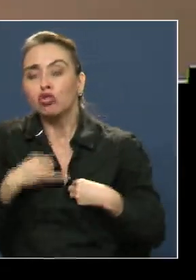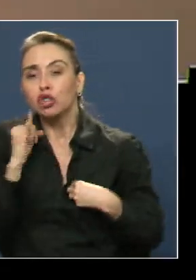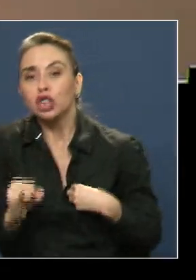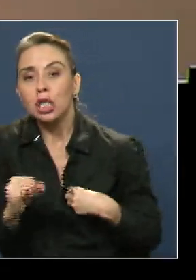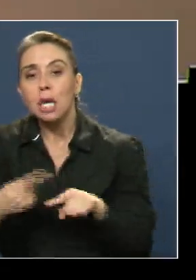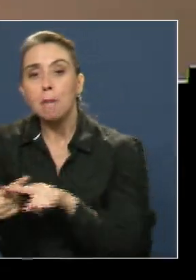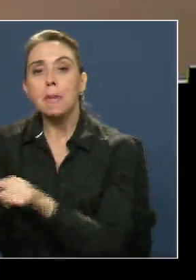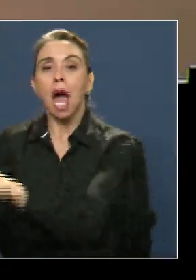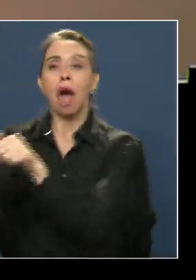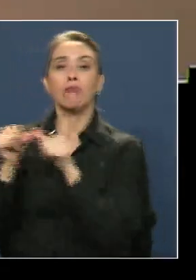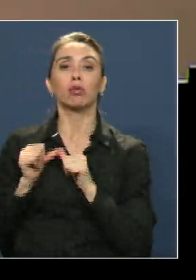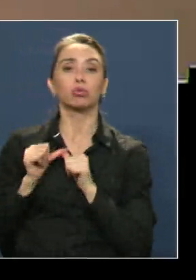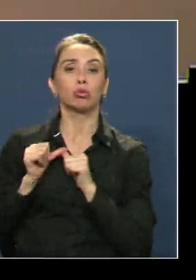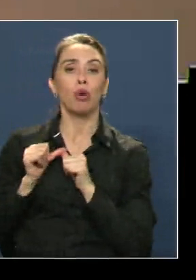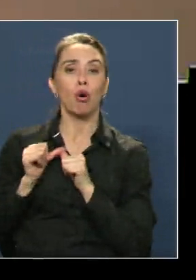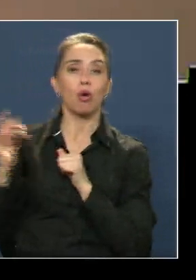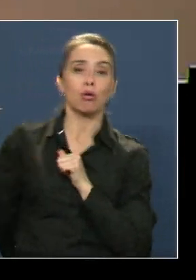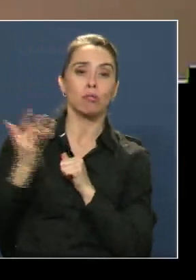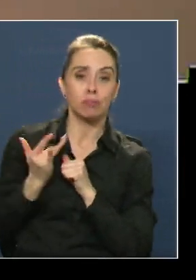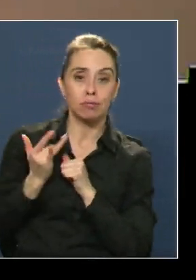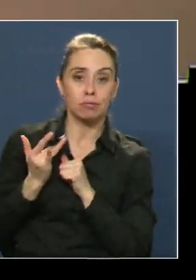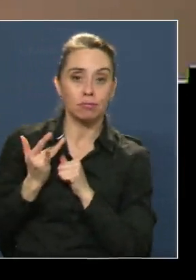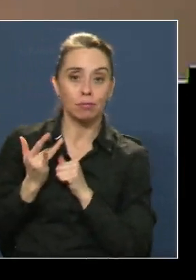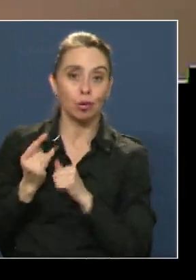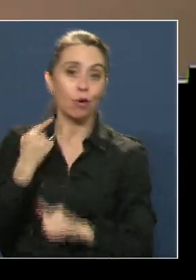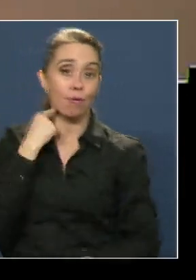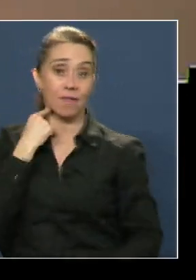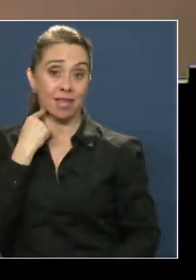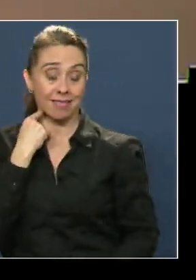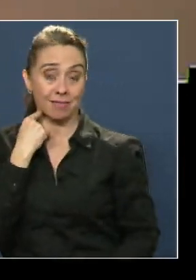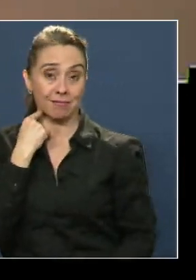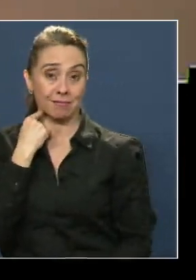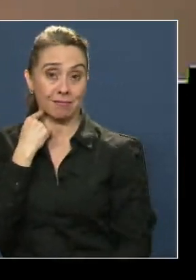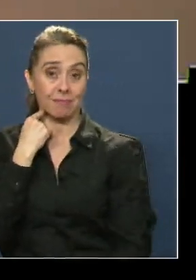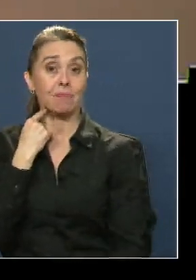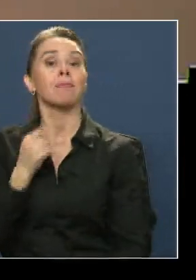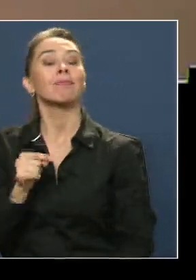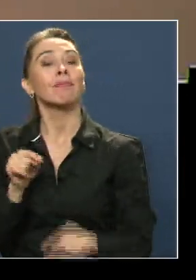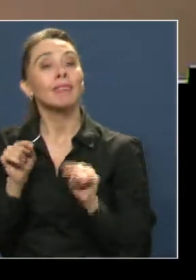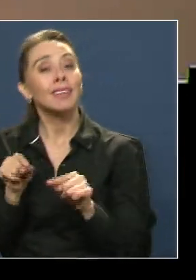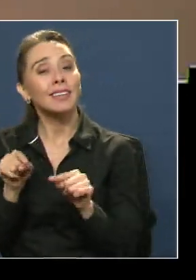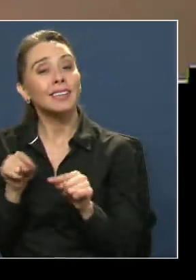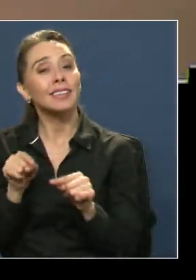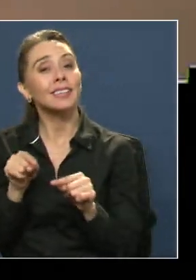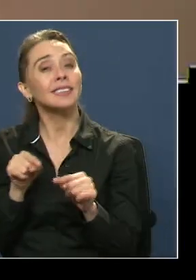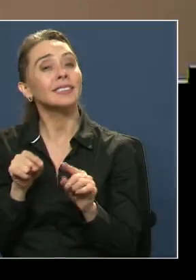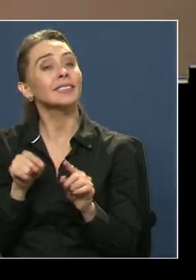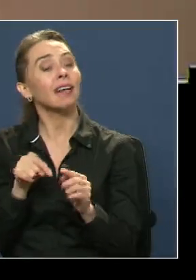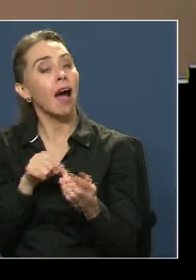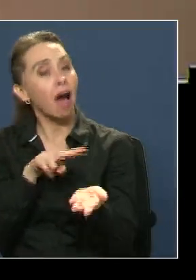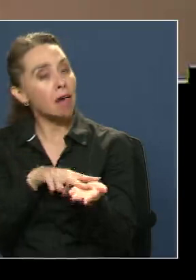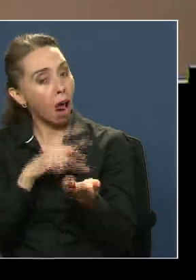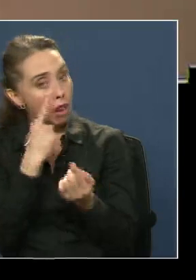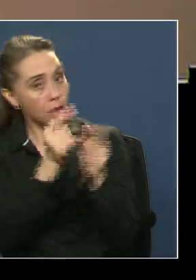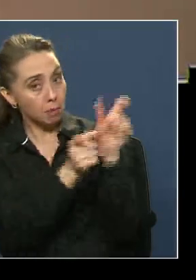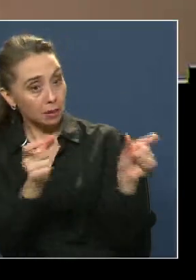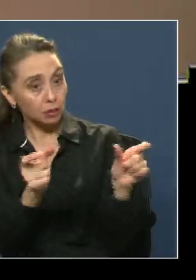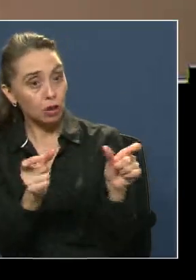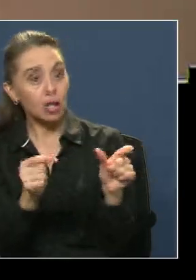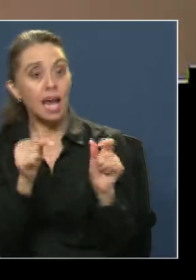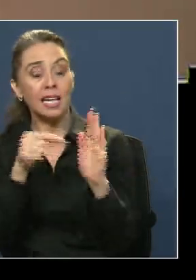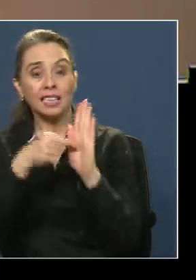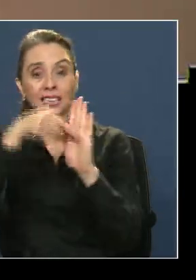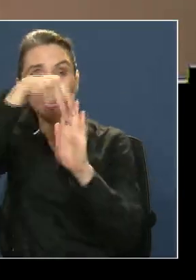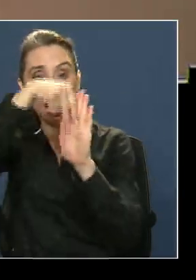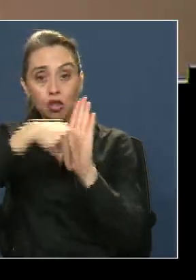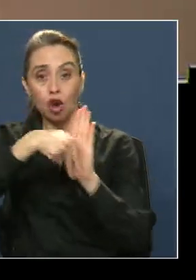del cual se ha sido víctima. Y creo que en esa realidad bien vale la pena romper con estas